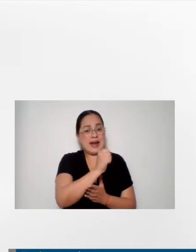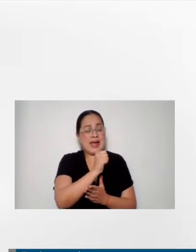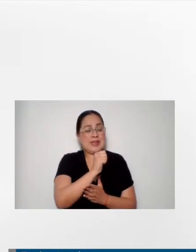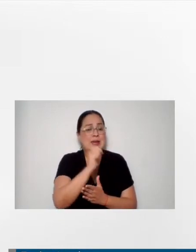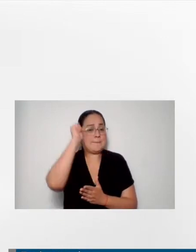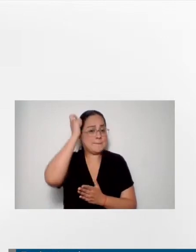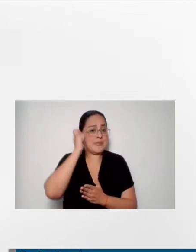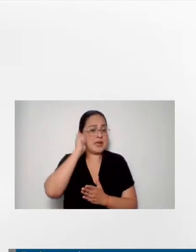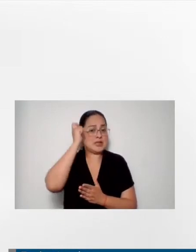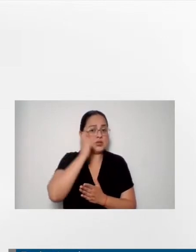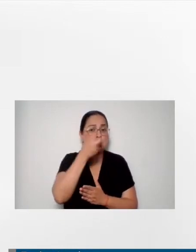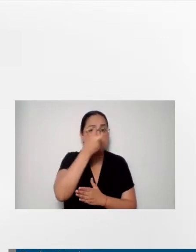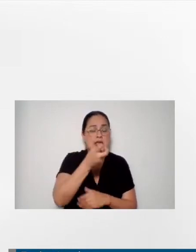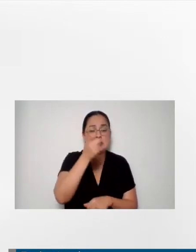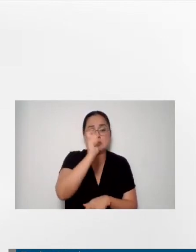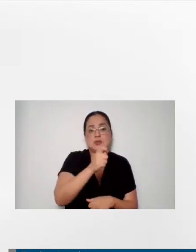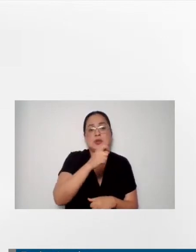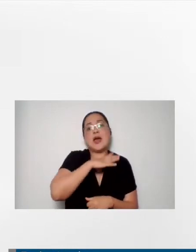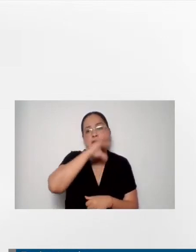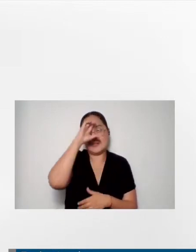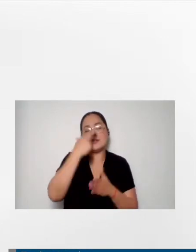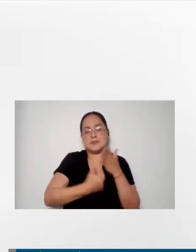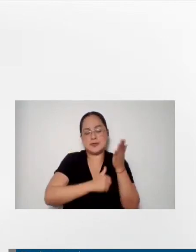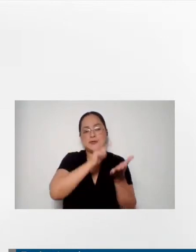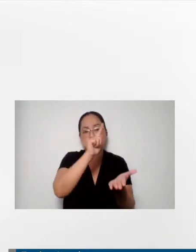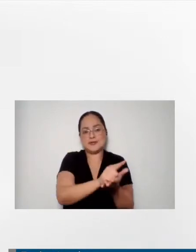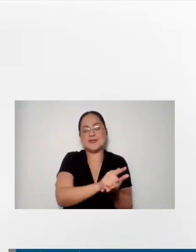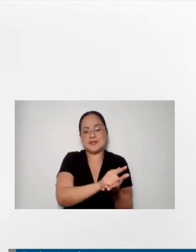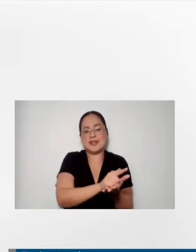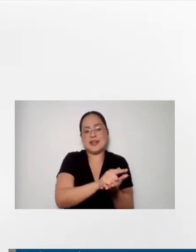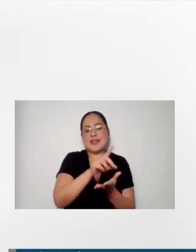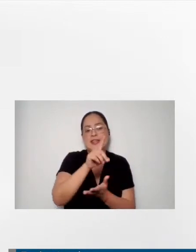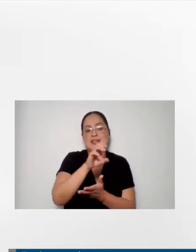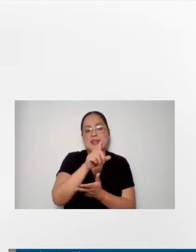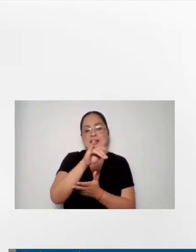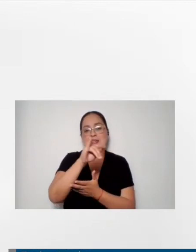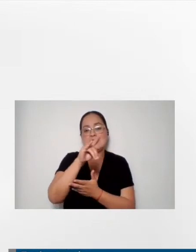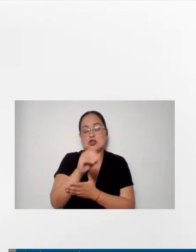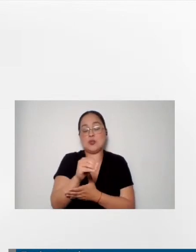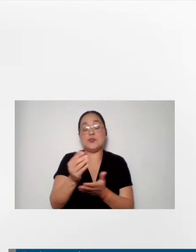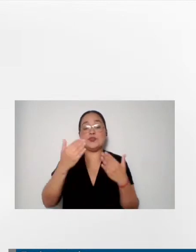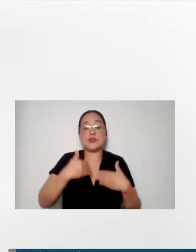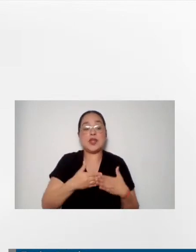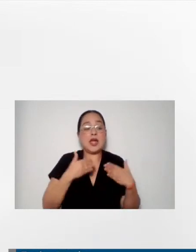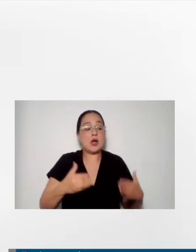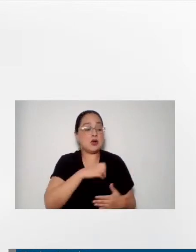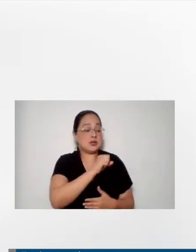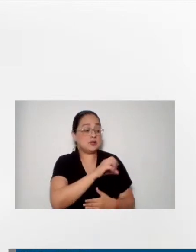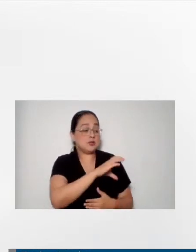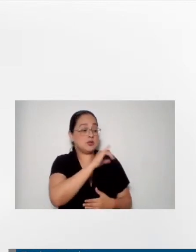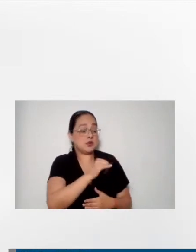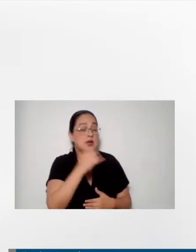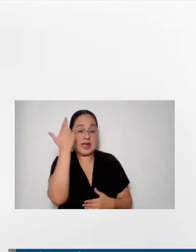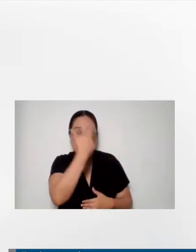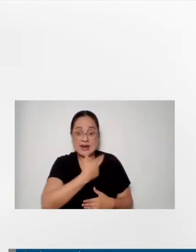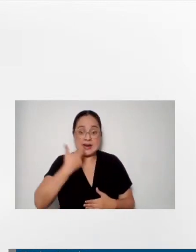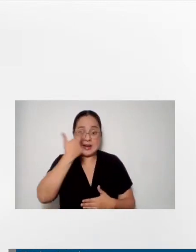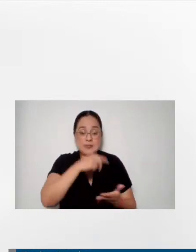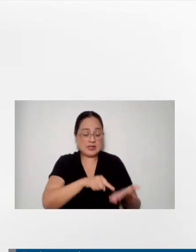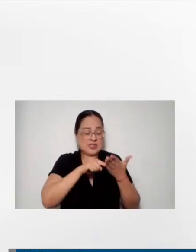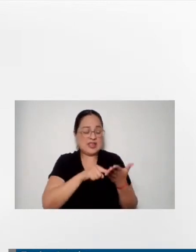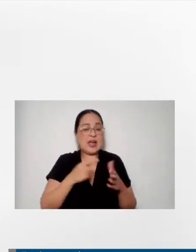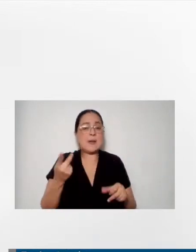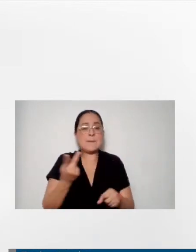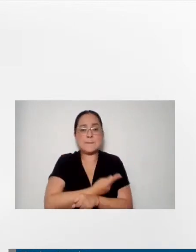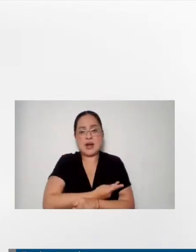está tipificado como delito, y entonces la Corte estudia la constitucionalidad de esto, bueno, que eso lo estudia en un caso